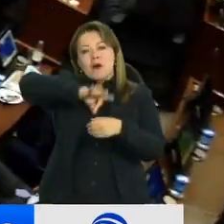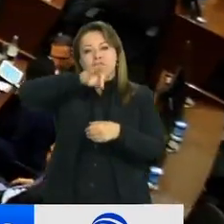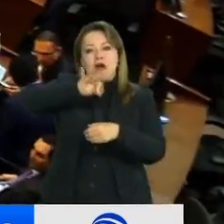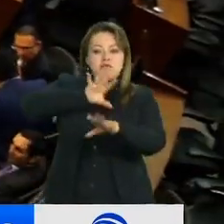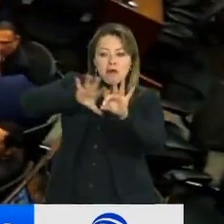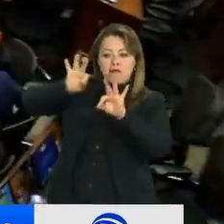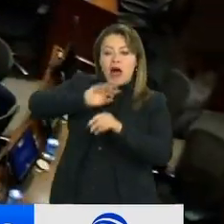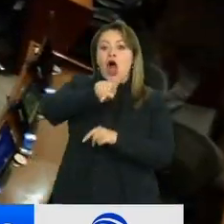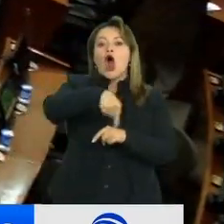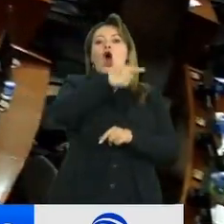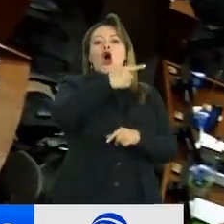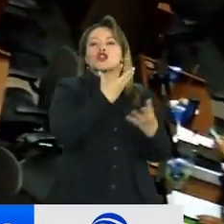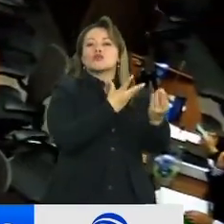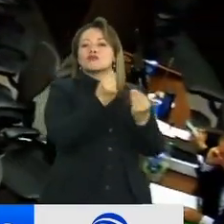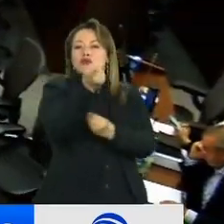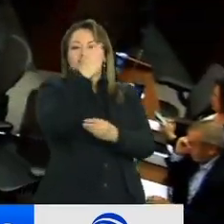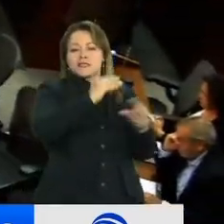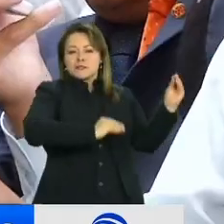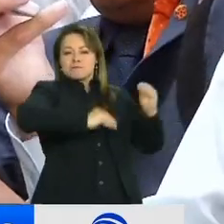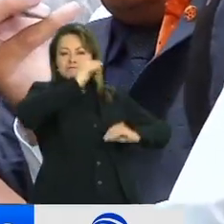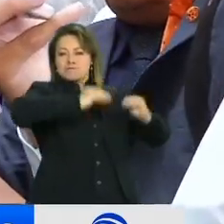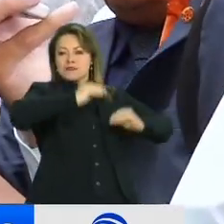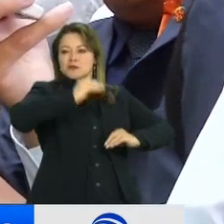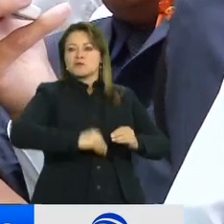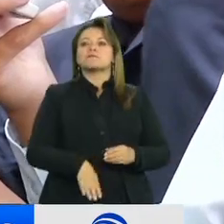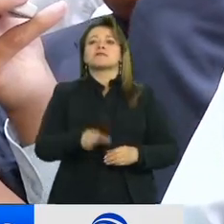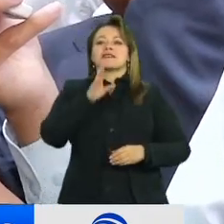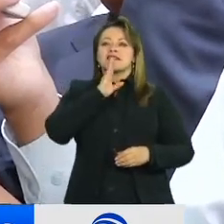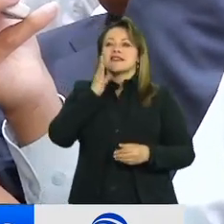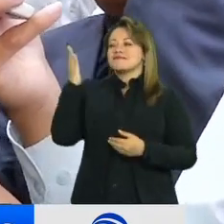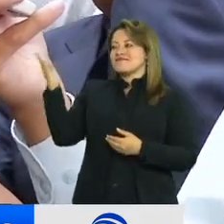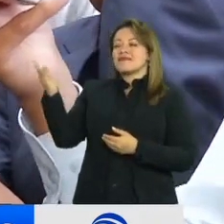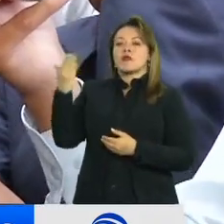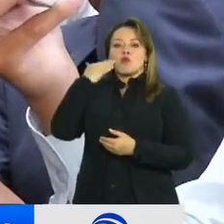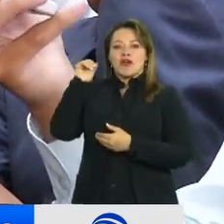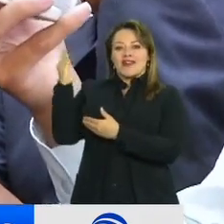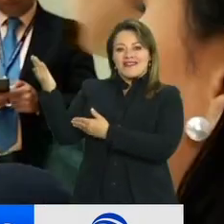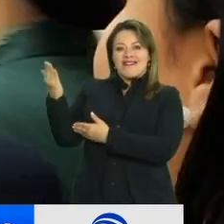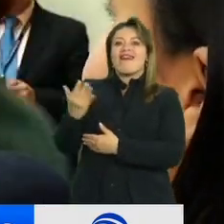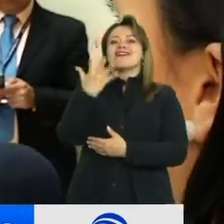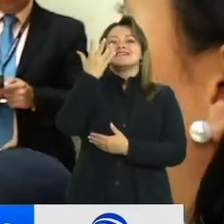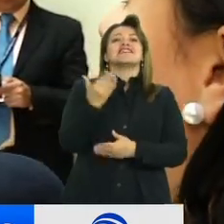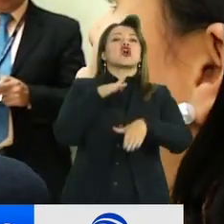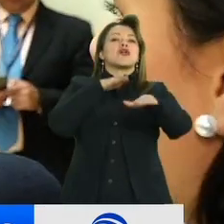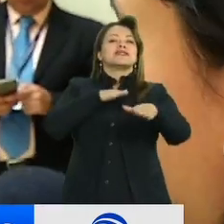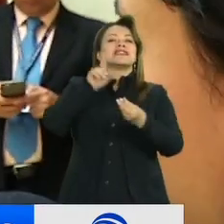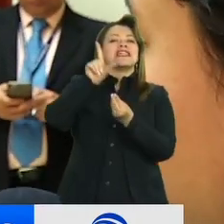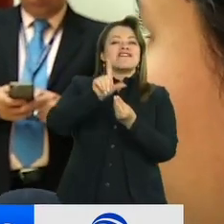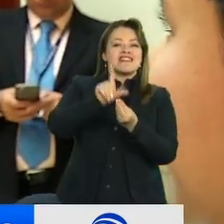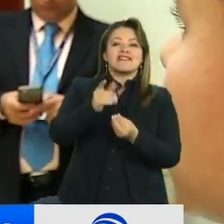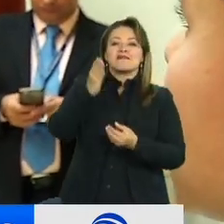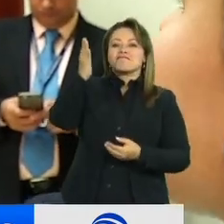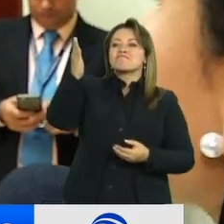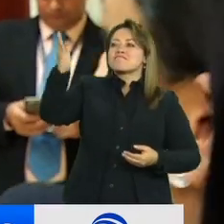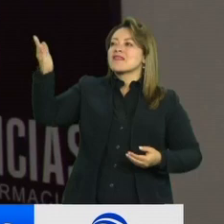otras colectividades que participan en esa elección, entre los que se encontraban Catherine Miranda y 5 representantes liberales como Andrés